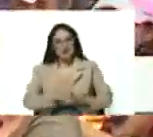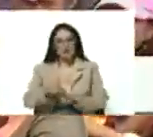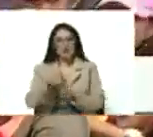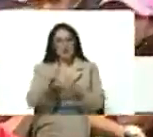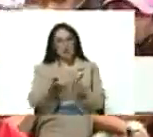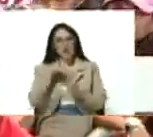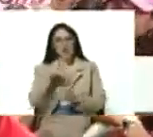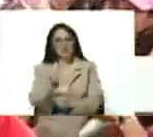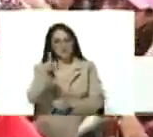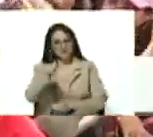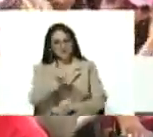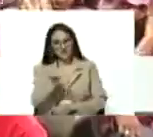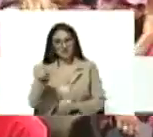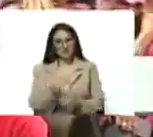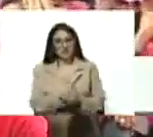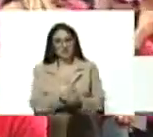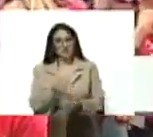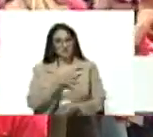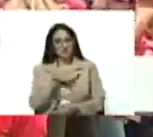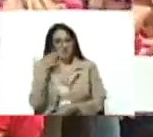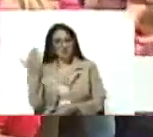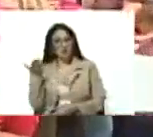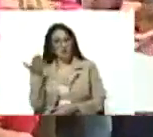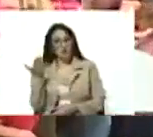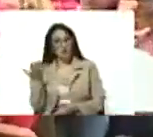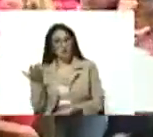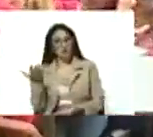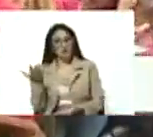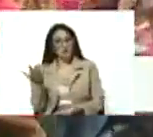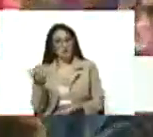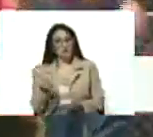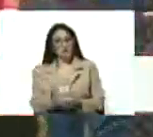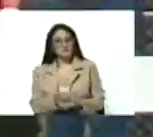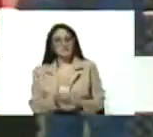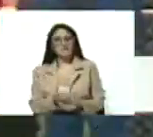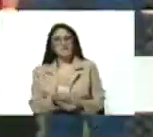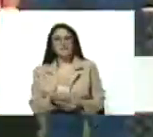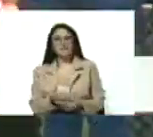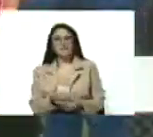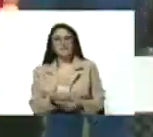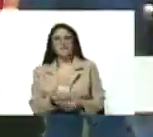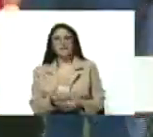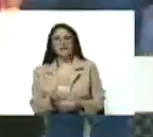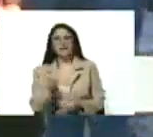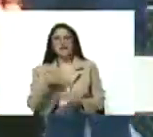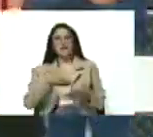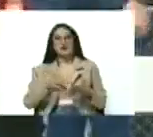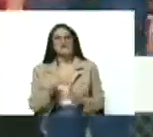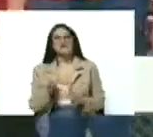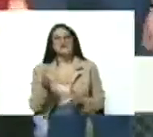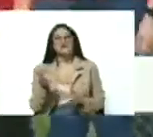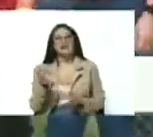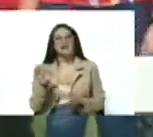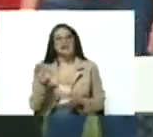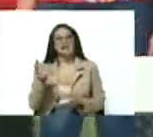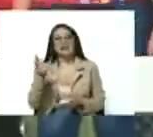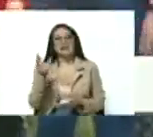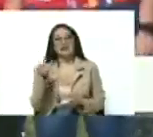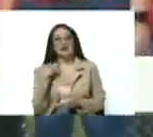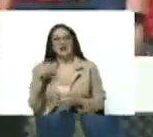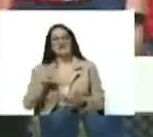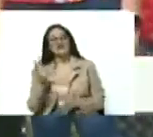todos creemos. Y nos sentimos orgullosos de ser de donde venimos. Aquí no es que yo nací en el Furrial y yo digo, no, yo nací en